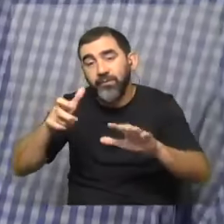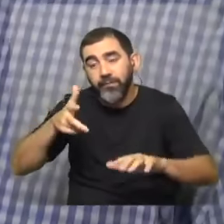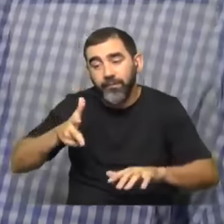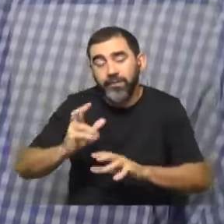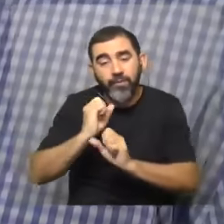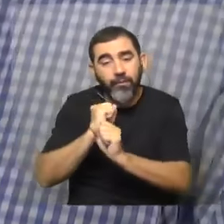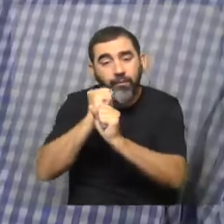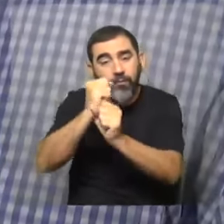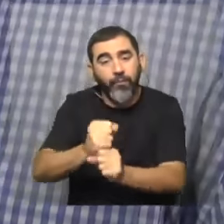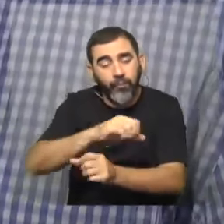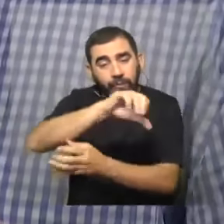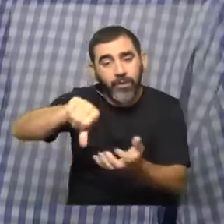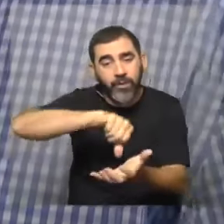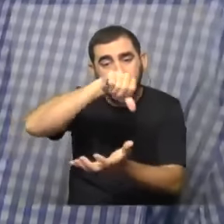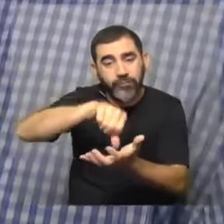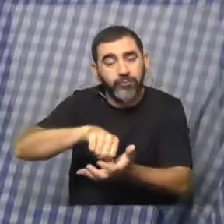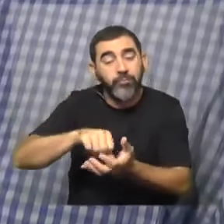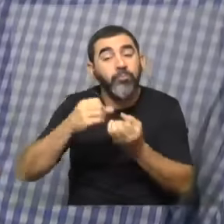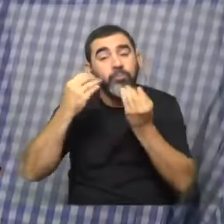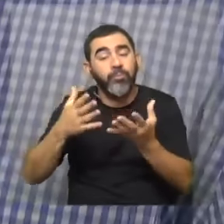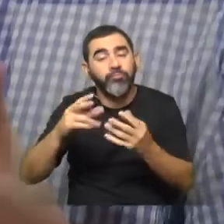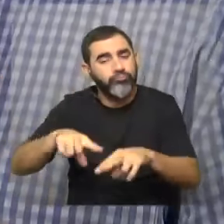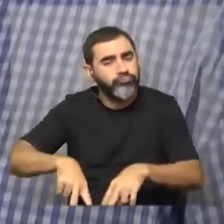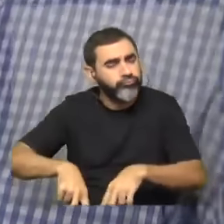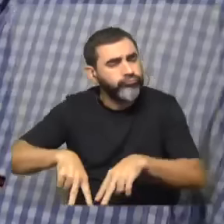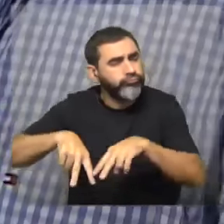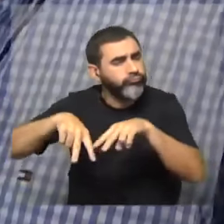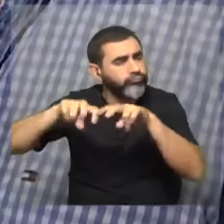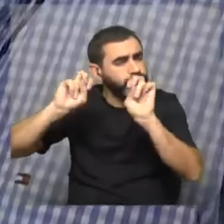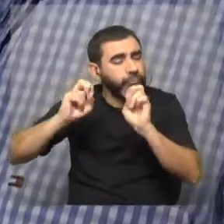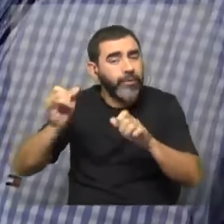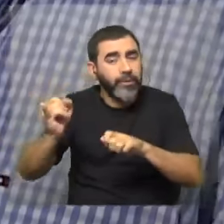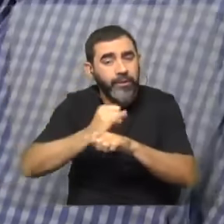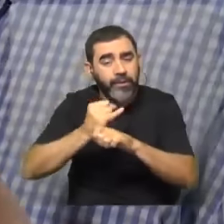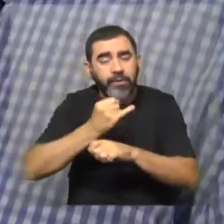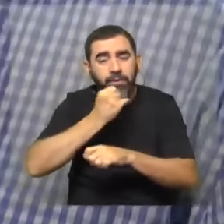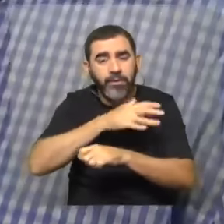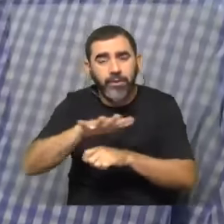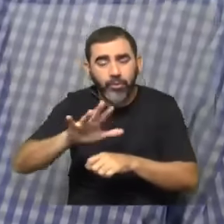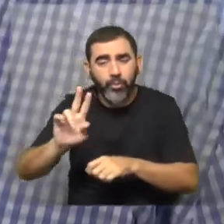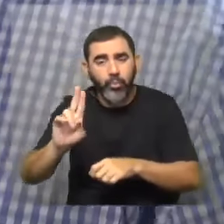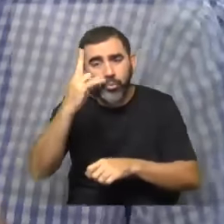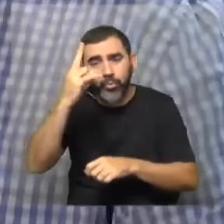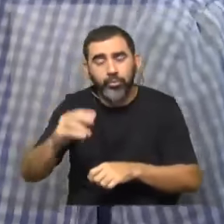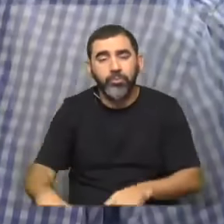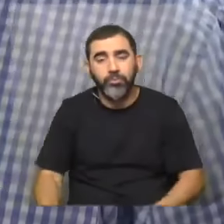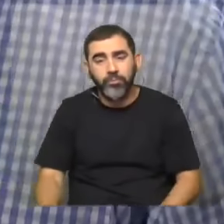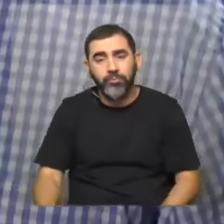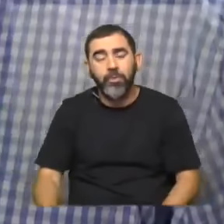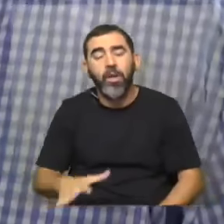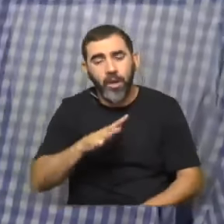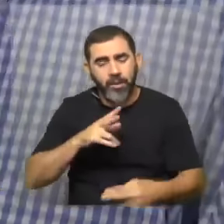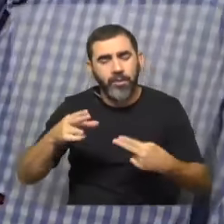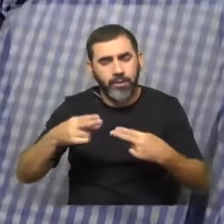de fundación de la ciudad obedece a un estudio muy profundo del instituto histórico y geográfico del Uruguay está colgado en